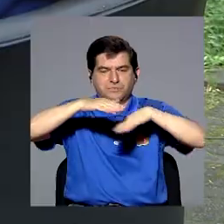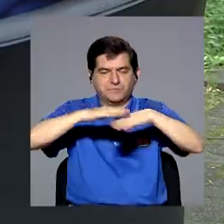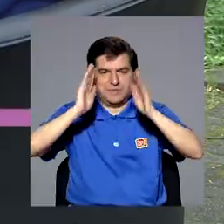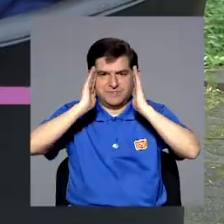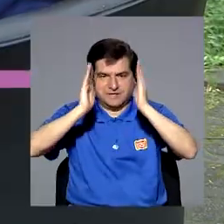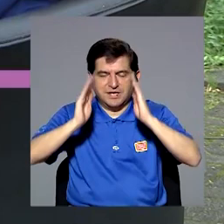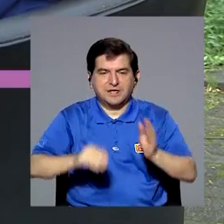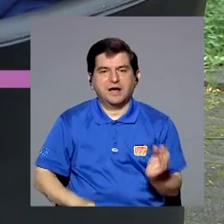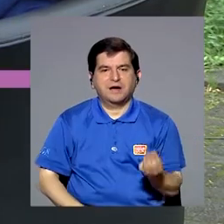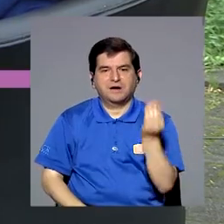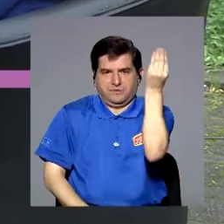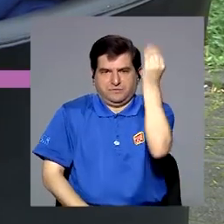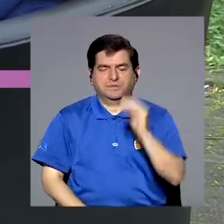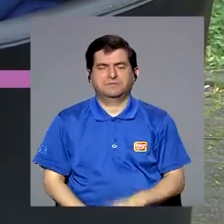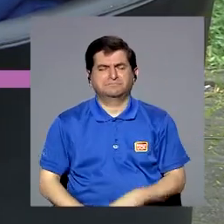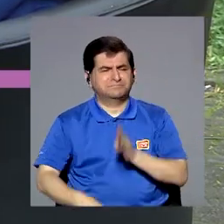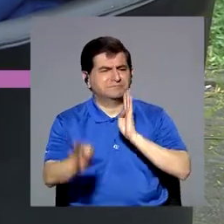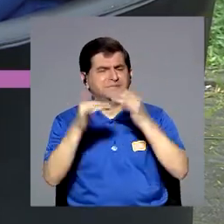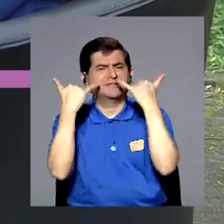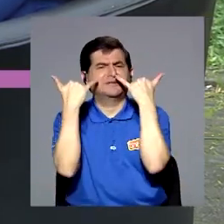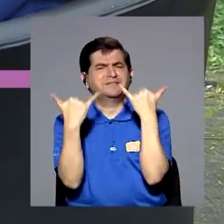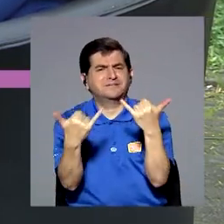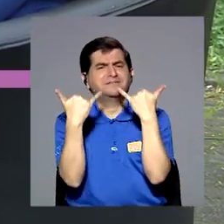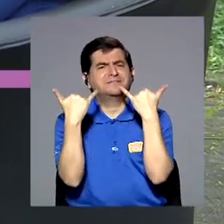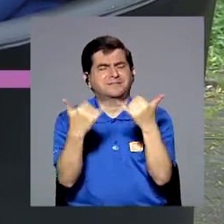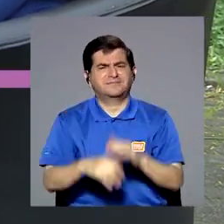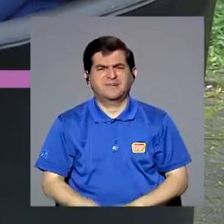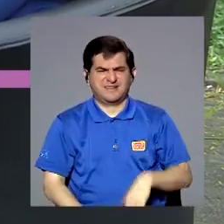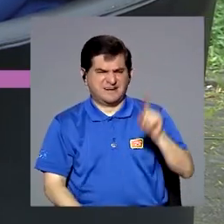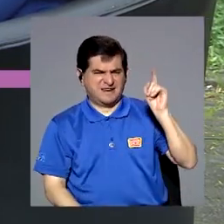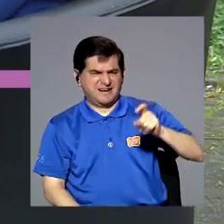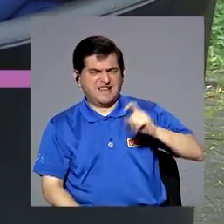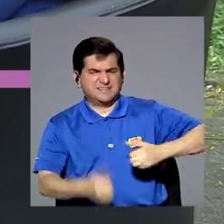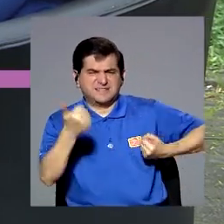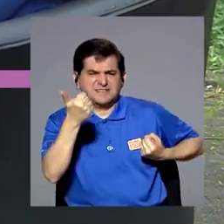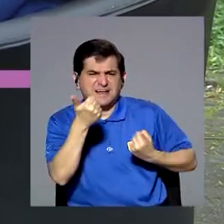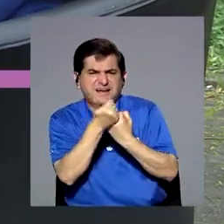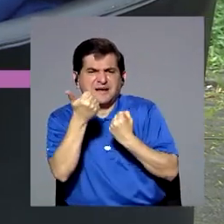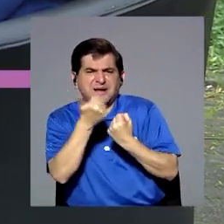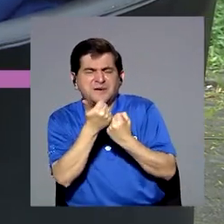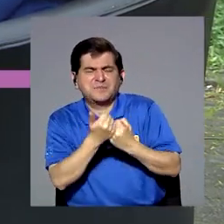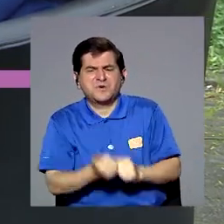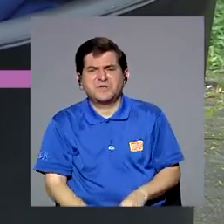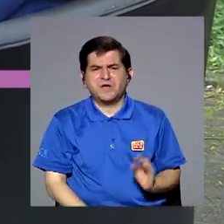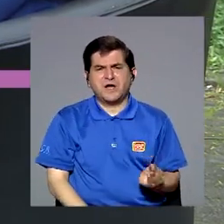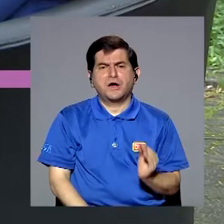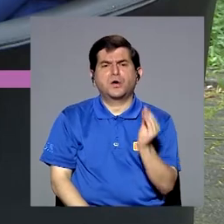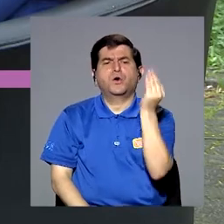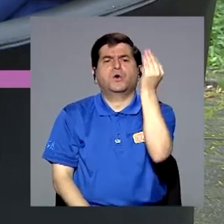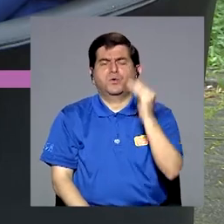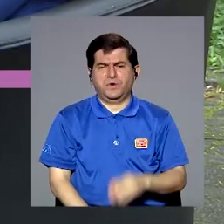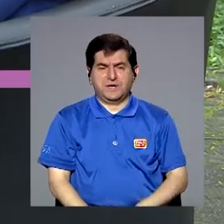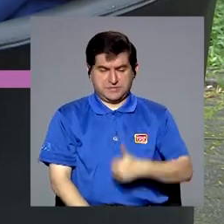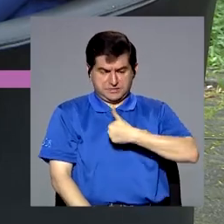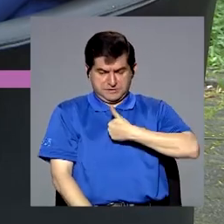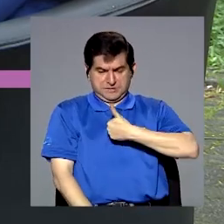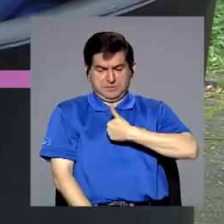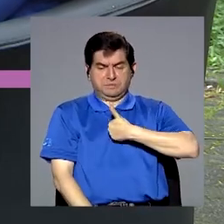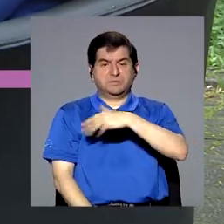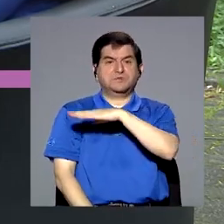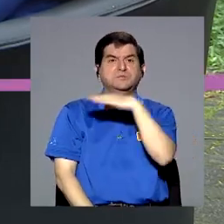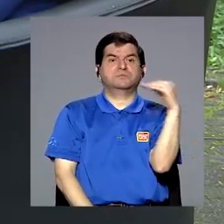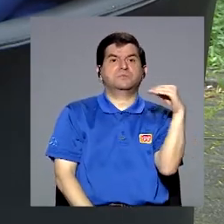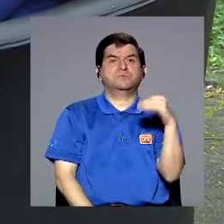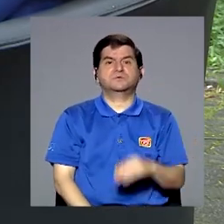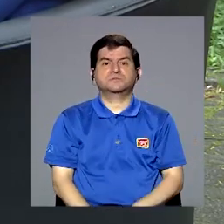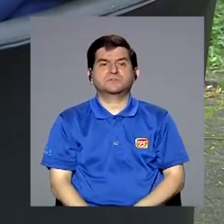joven. Hablemos un poco de qué necesitan reforzar los jóvenes, ¿verdad?, en sí mismos, y